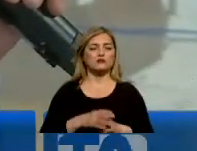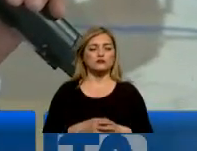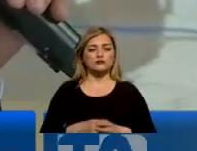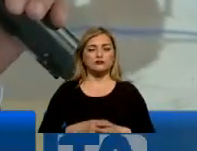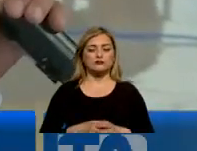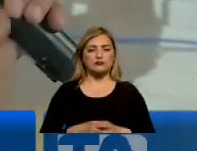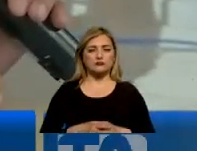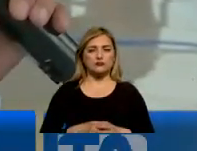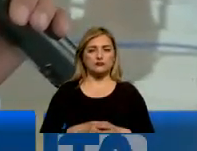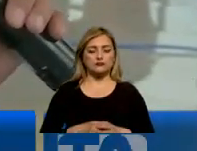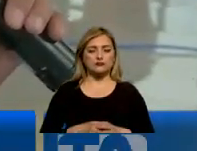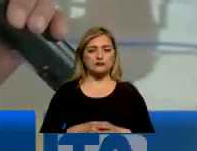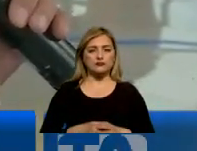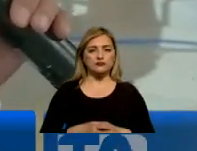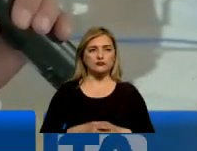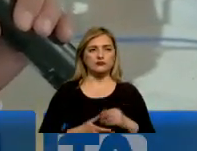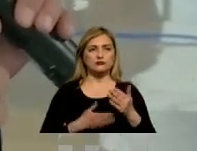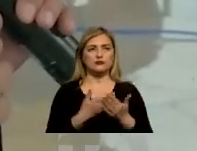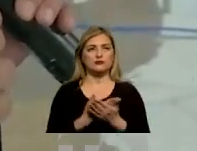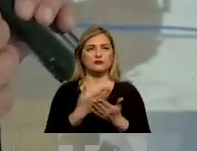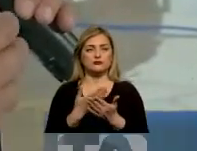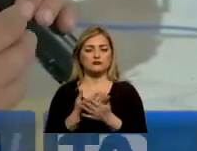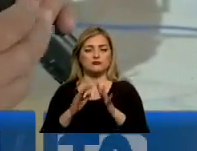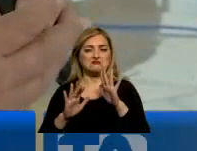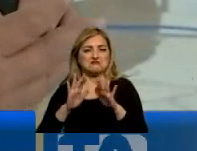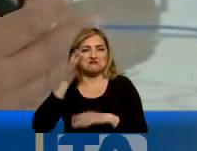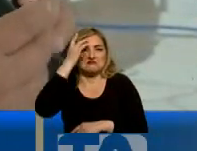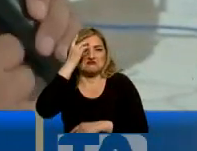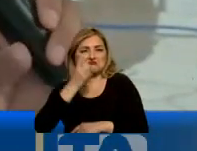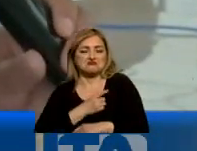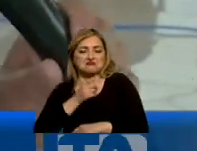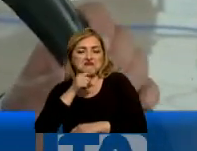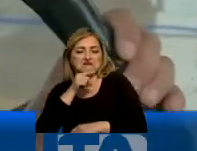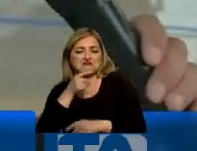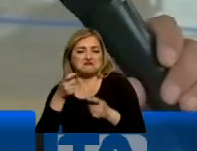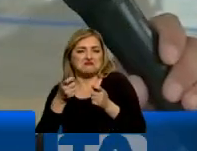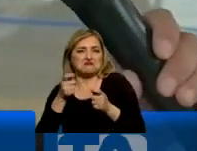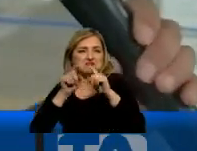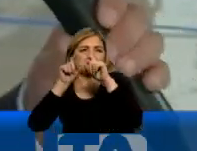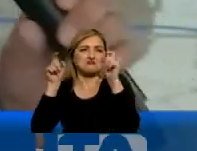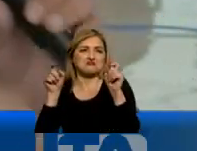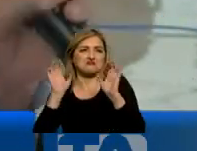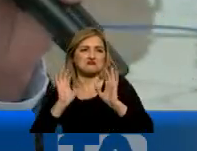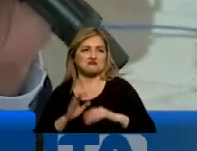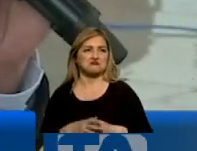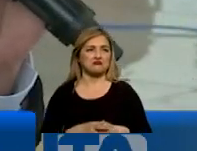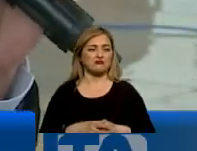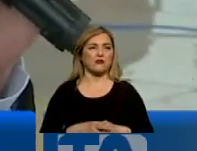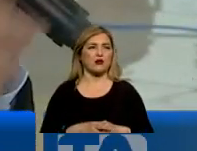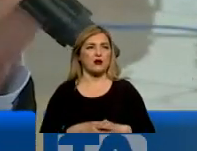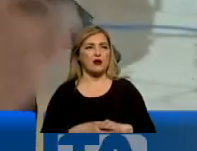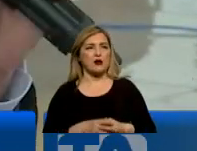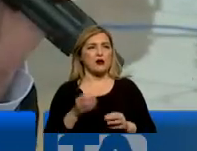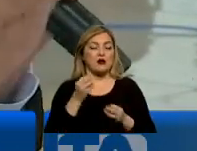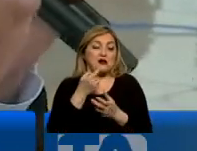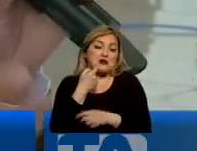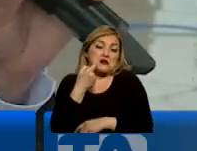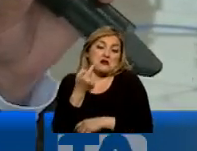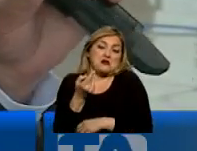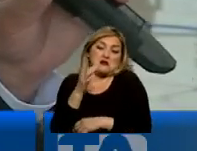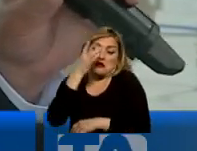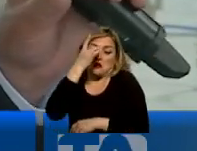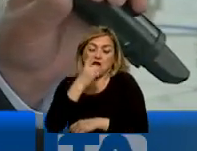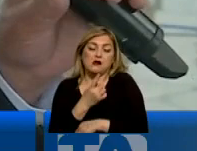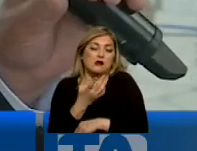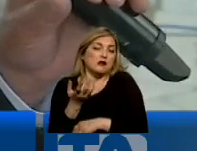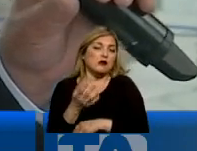todas las exposiciones que se han hecho, ya tienen hasta decidido. Porque aquí lo que se nos han expresado es eso, ya está